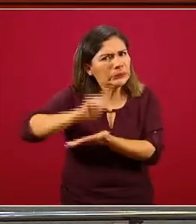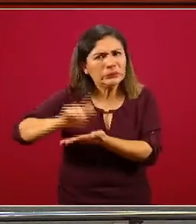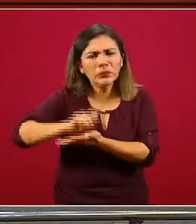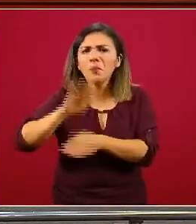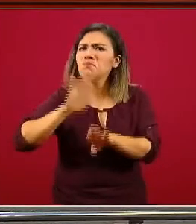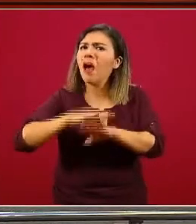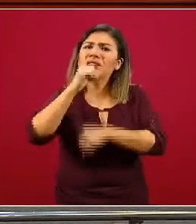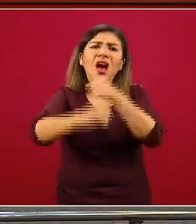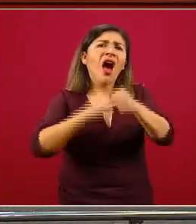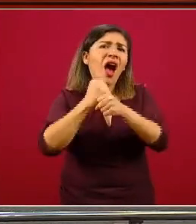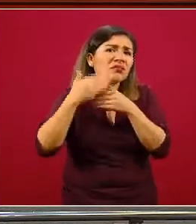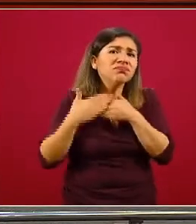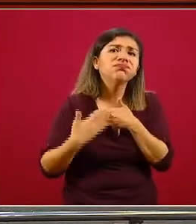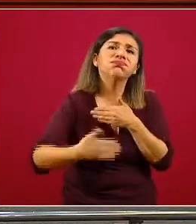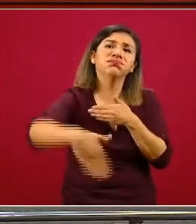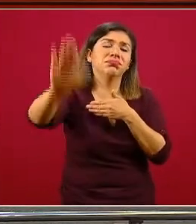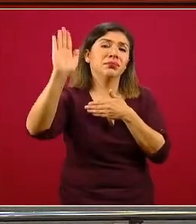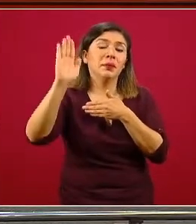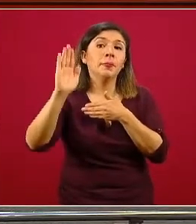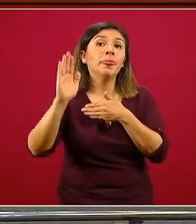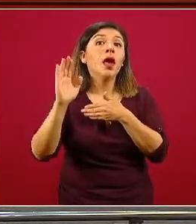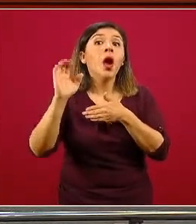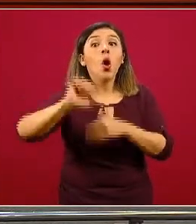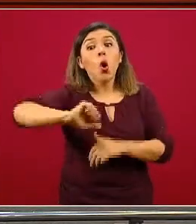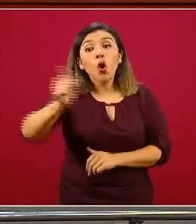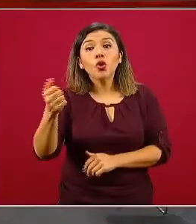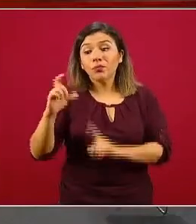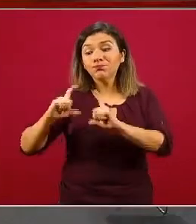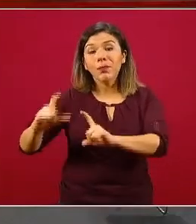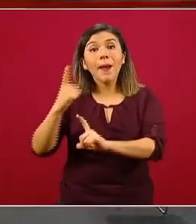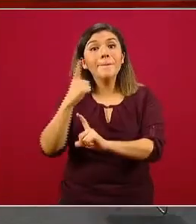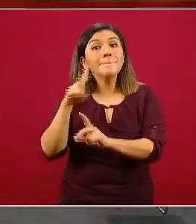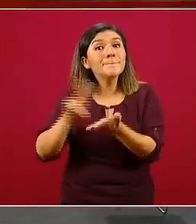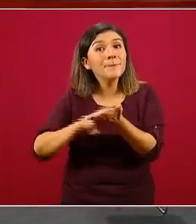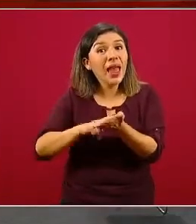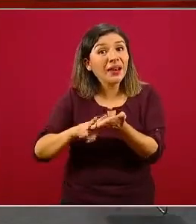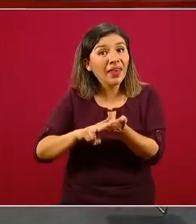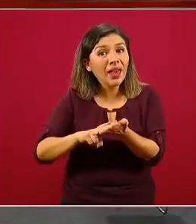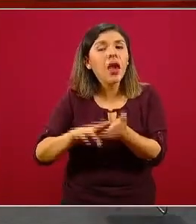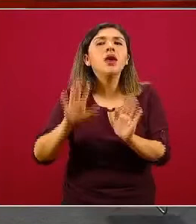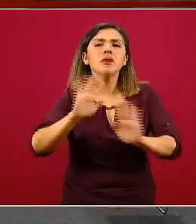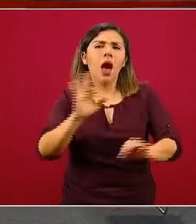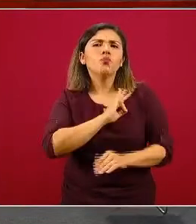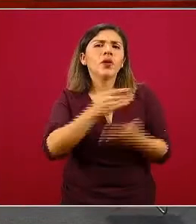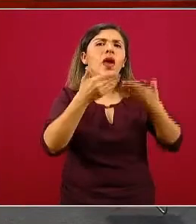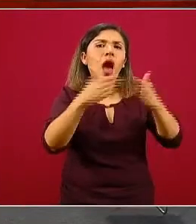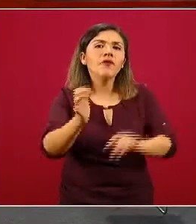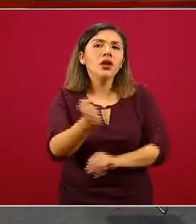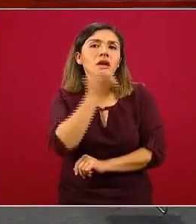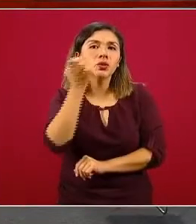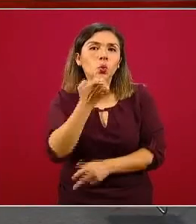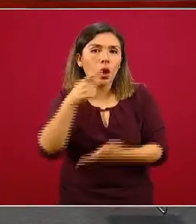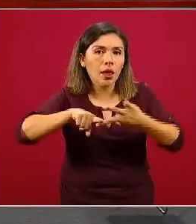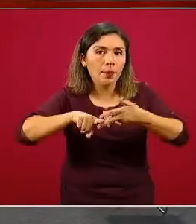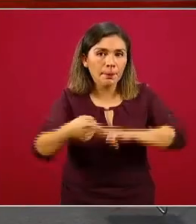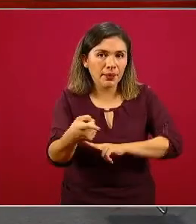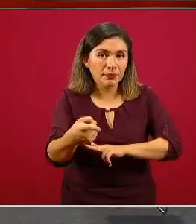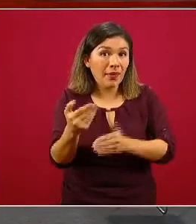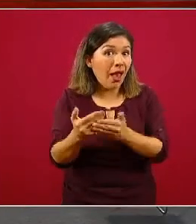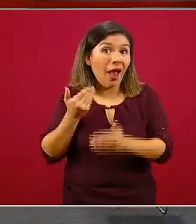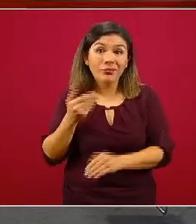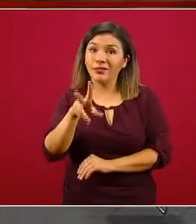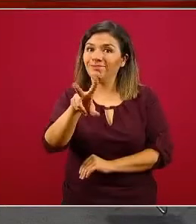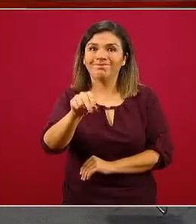por años. Y cuando se llegue al verde, se podrán abrir las escuelas. Antes